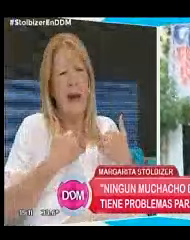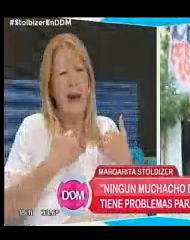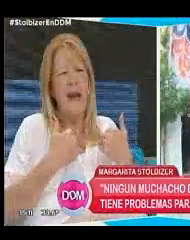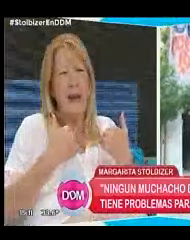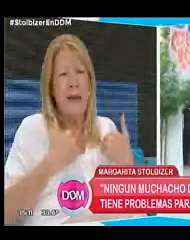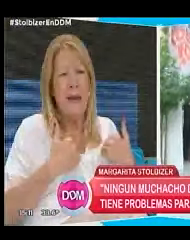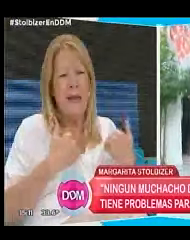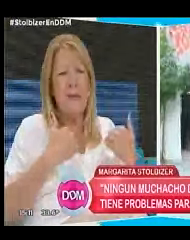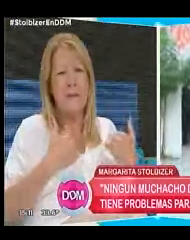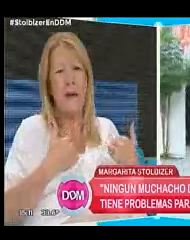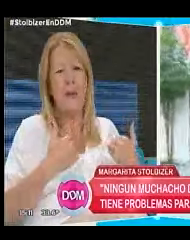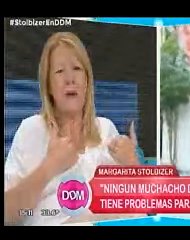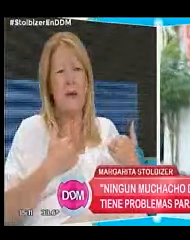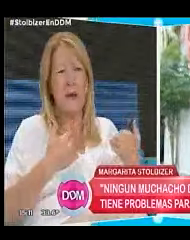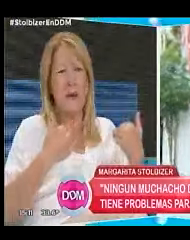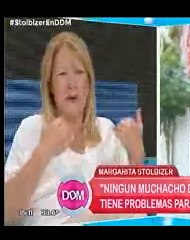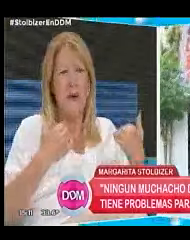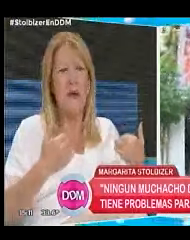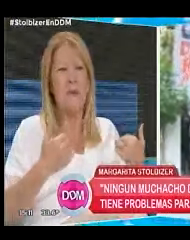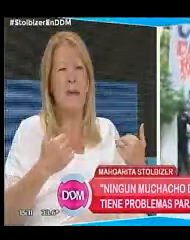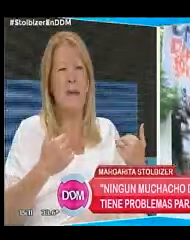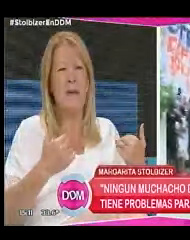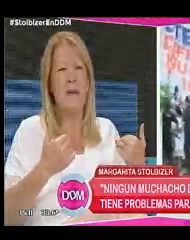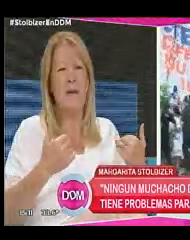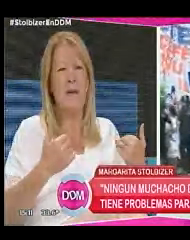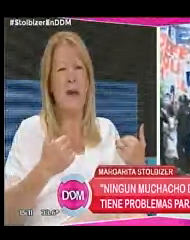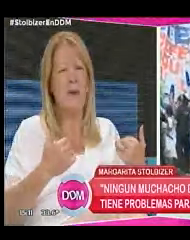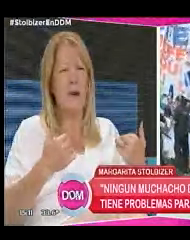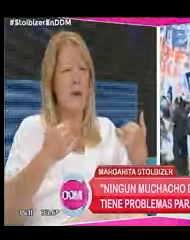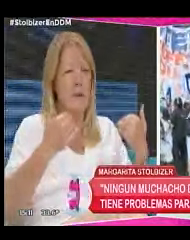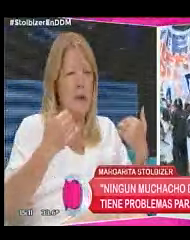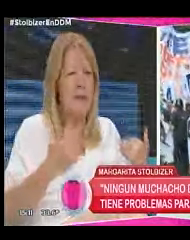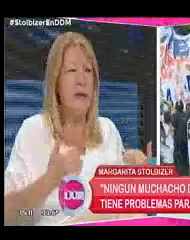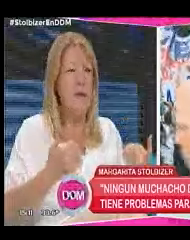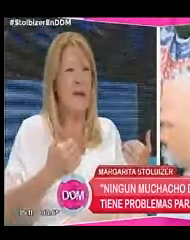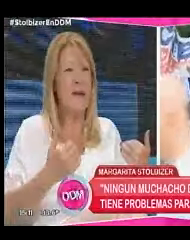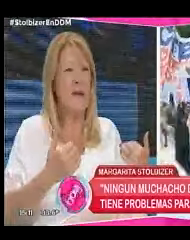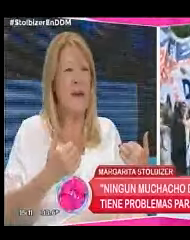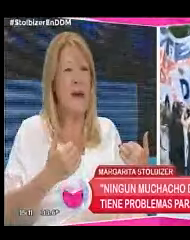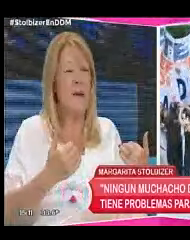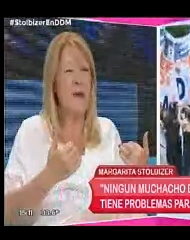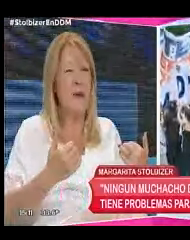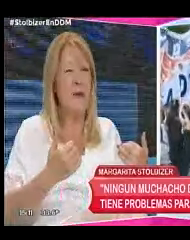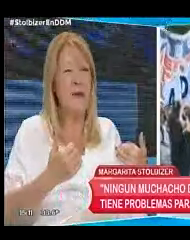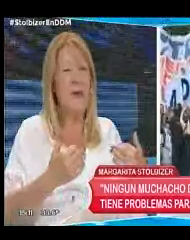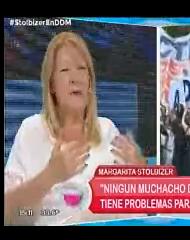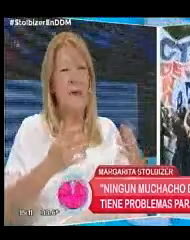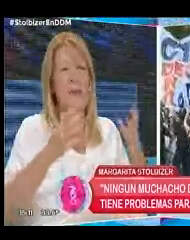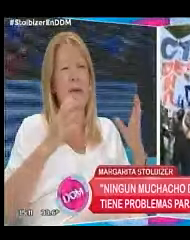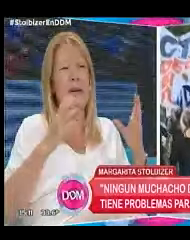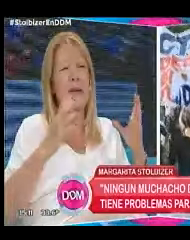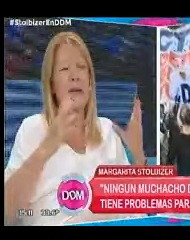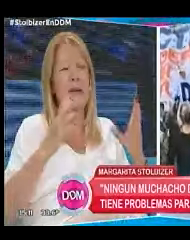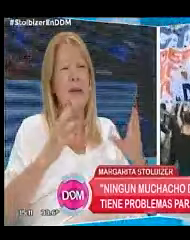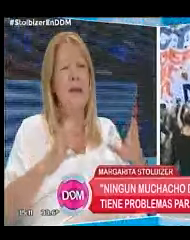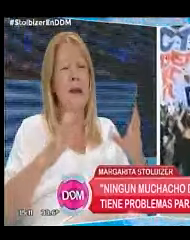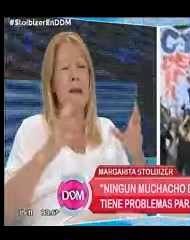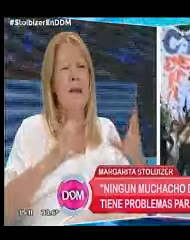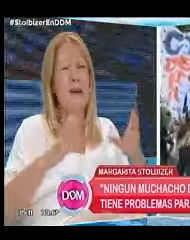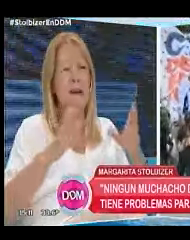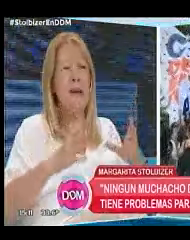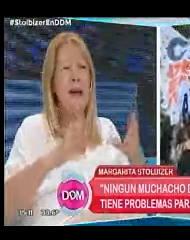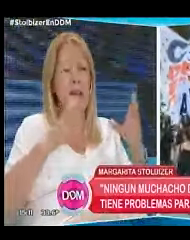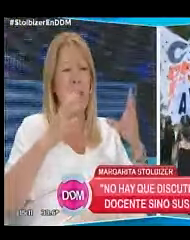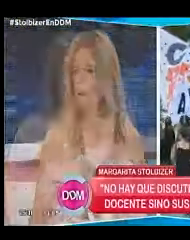creo que el eje debe ser la educación. Hoy el presidente habló de la educación, y está bien que se hable de la educación, pero me parece que este debe ser el